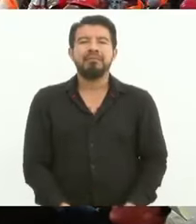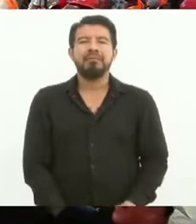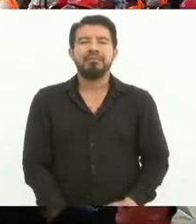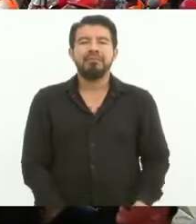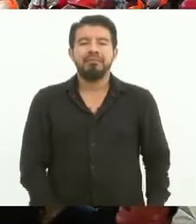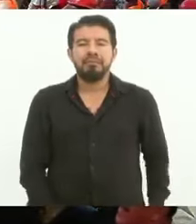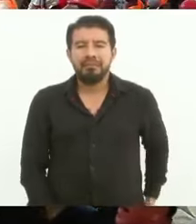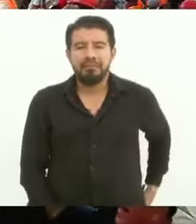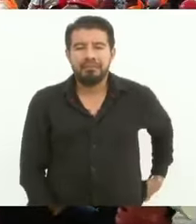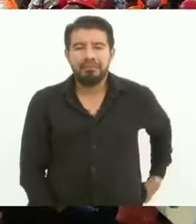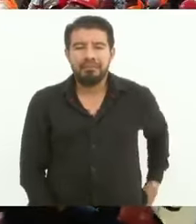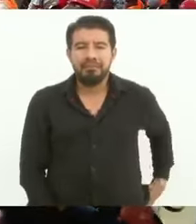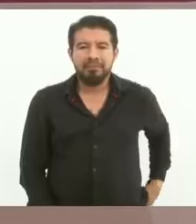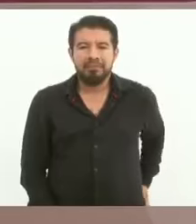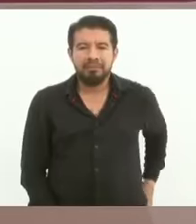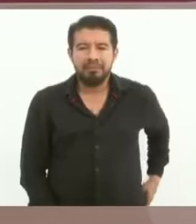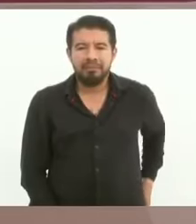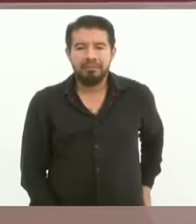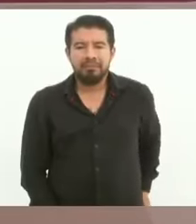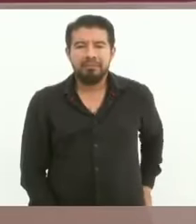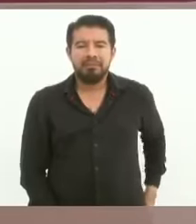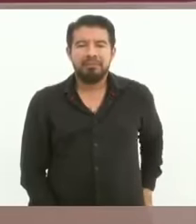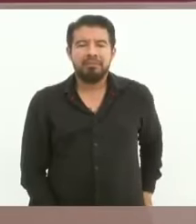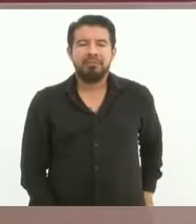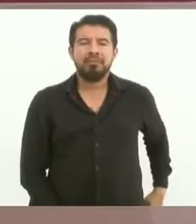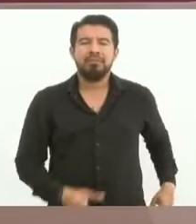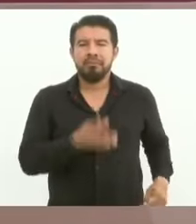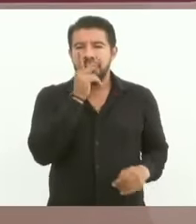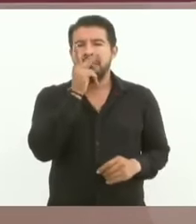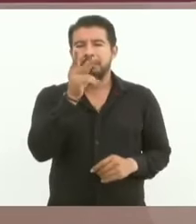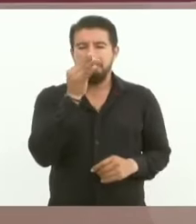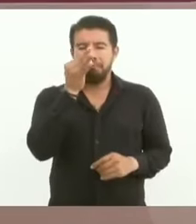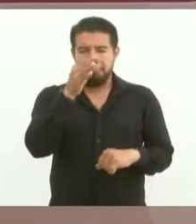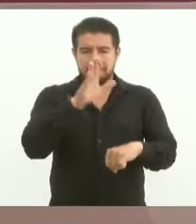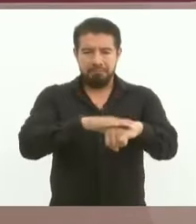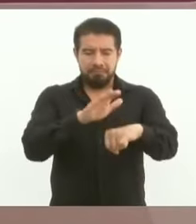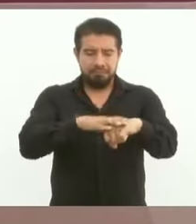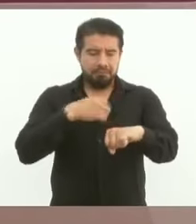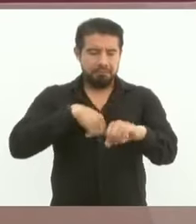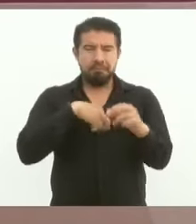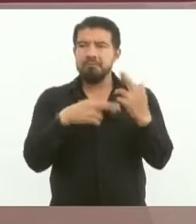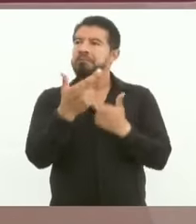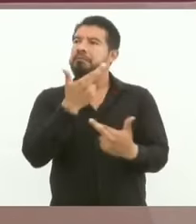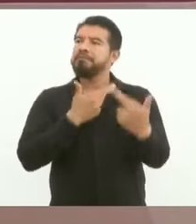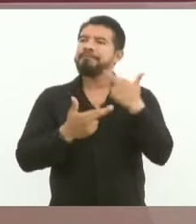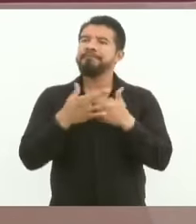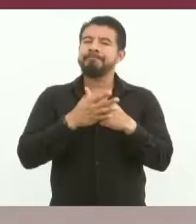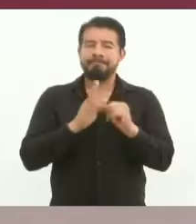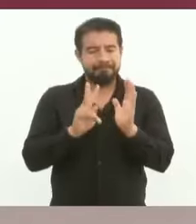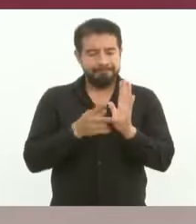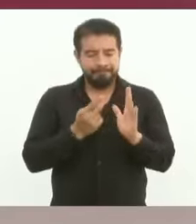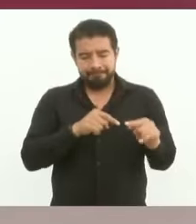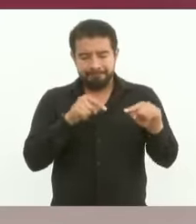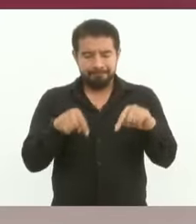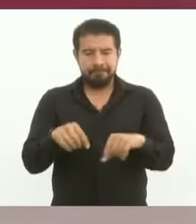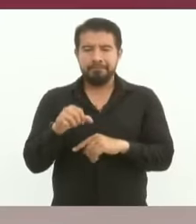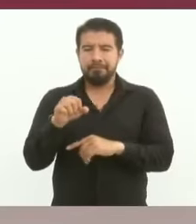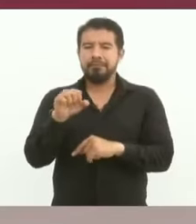Entonces, vamos a regresar. Ya en los últimos días de septiembre les vamos a dar,